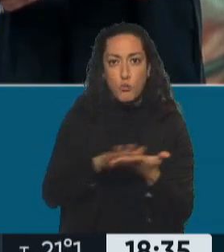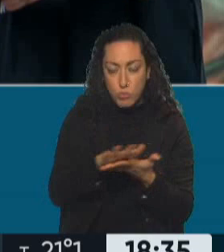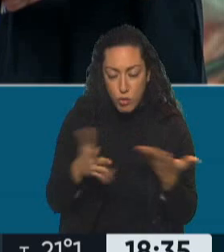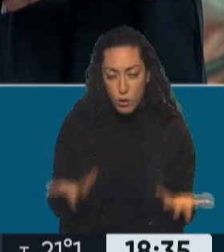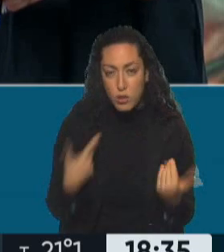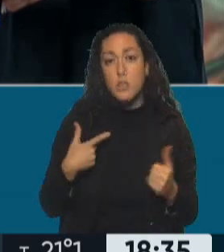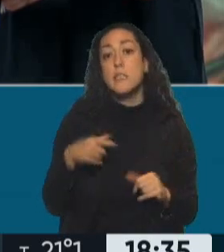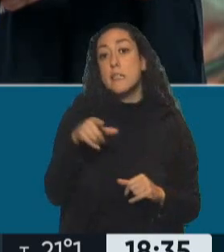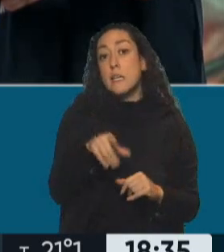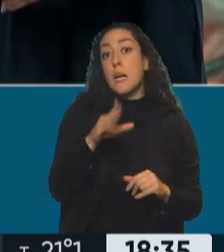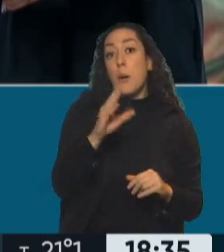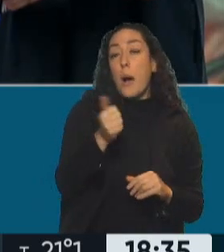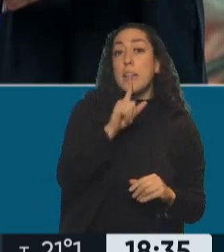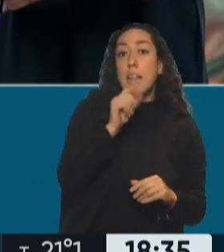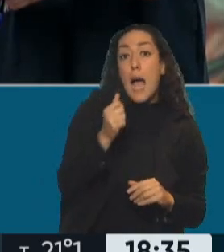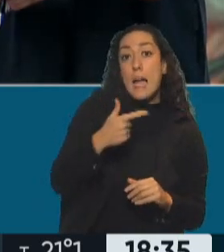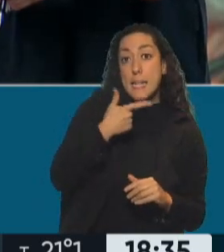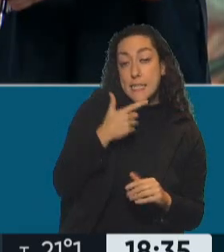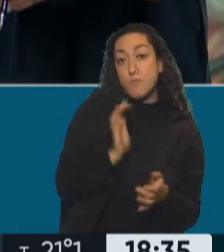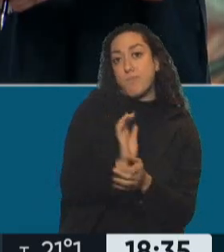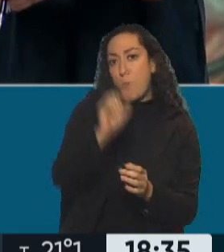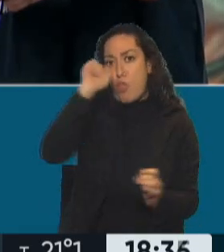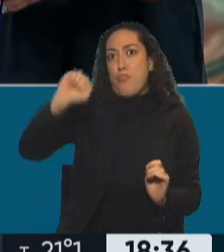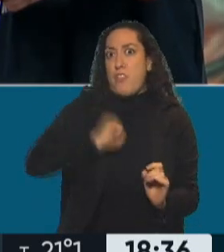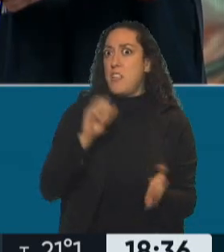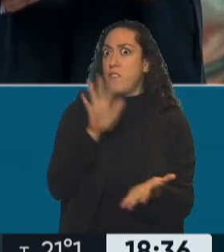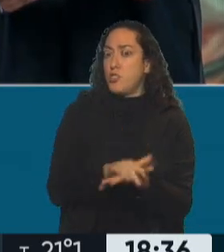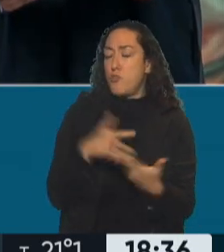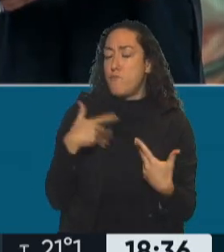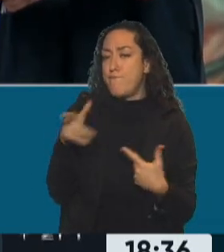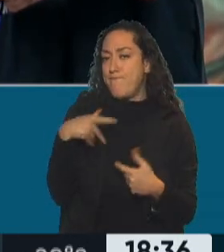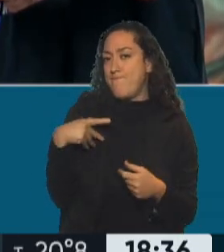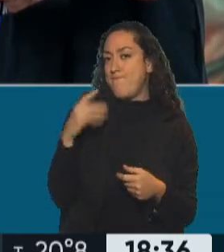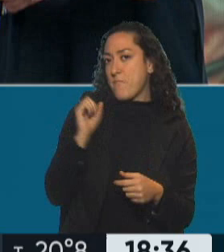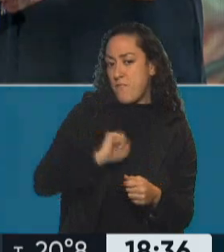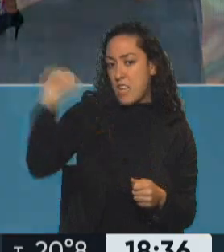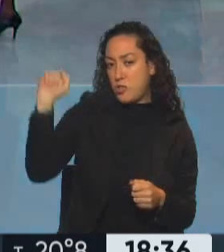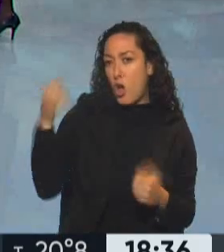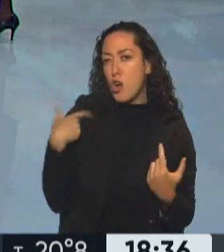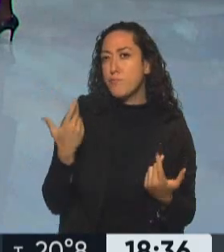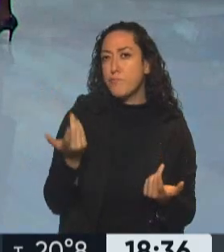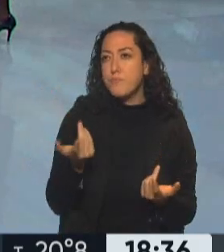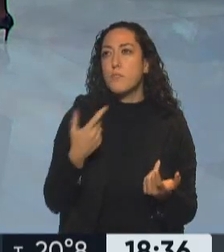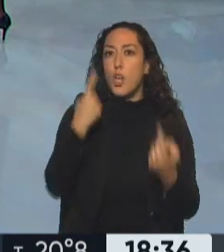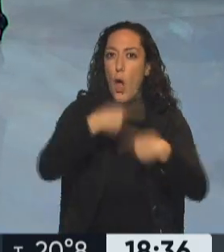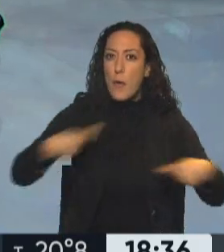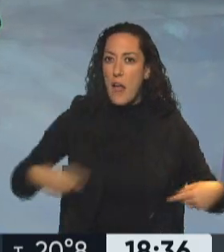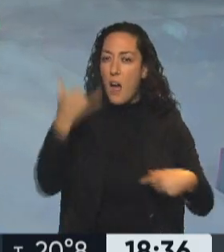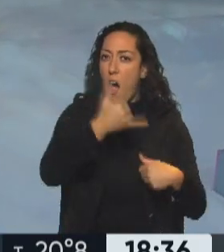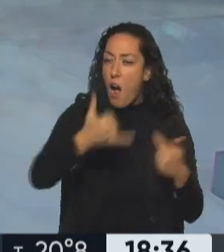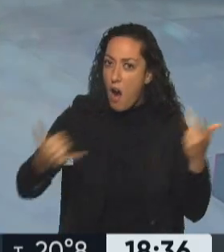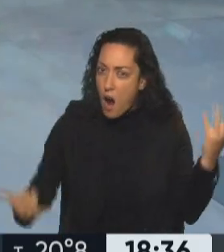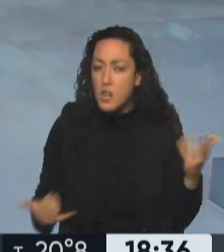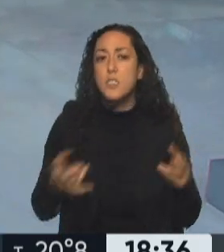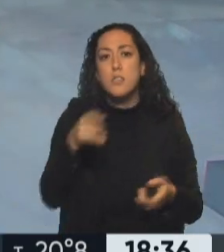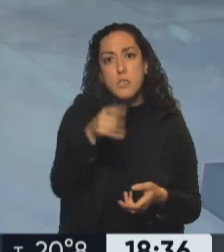Desafío fuerte de Silvina Batakis, que está recibiendo diversas noticias por diversos rubros, ¿no? Ayer contábamos, había obtenido